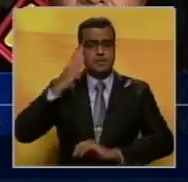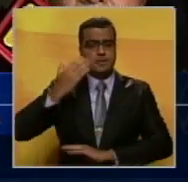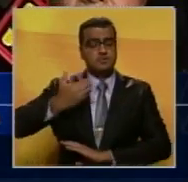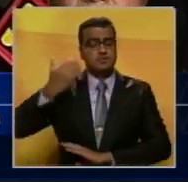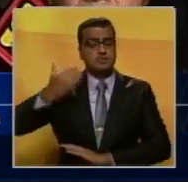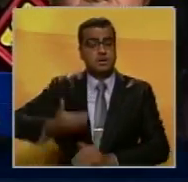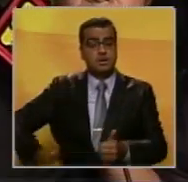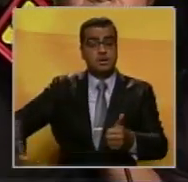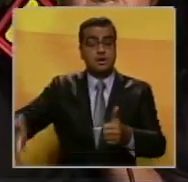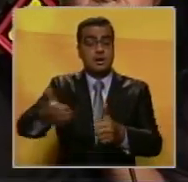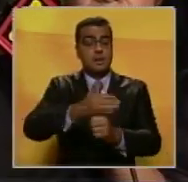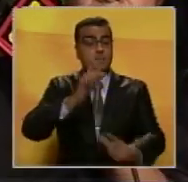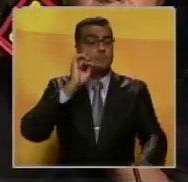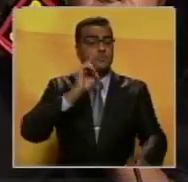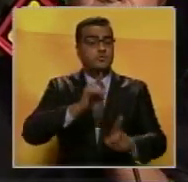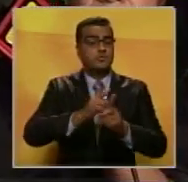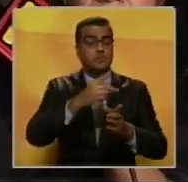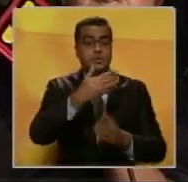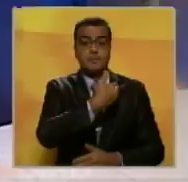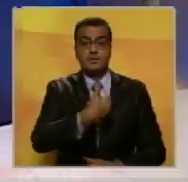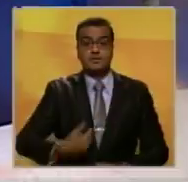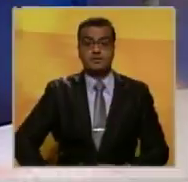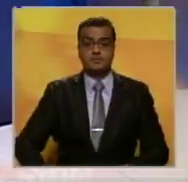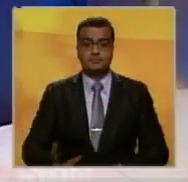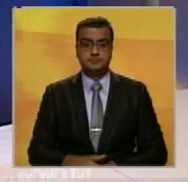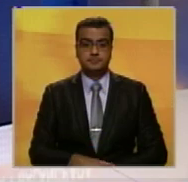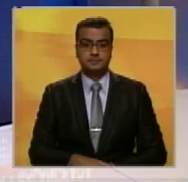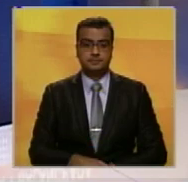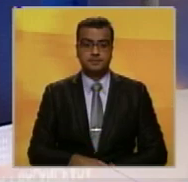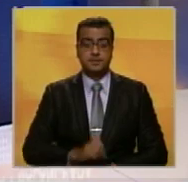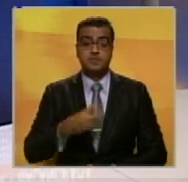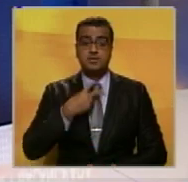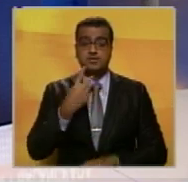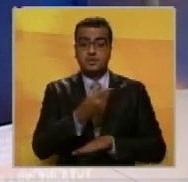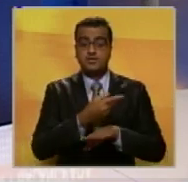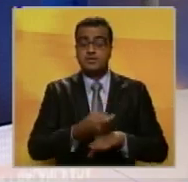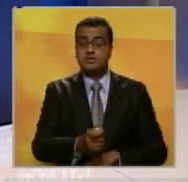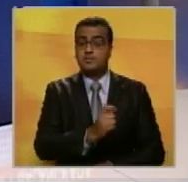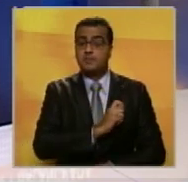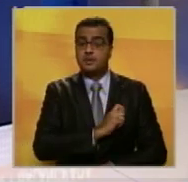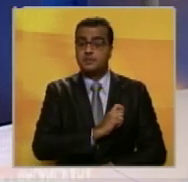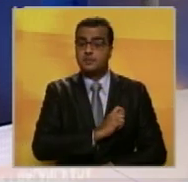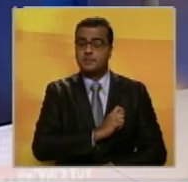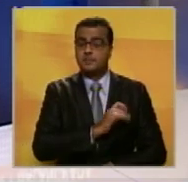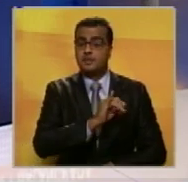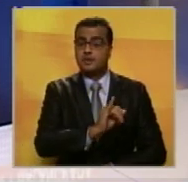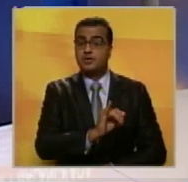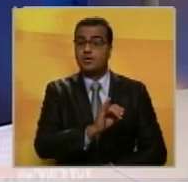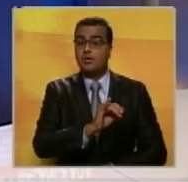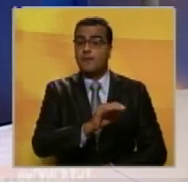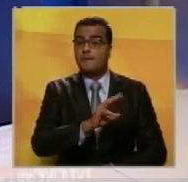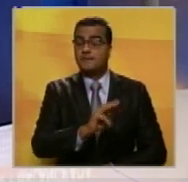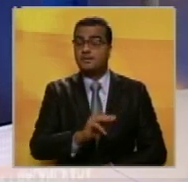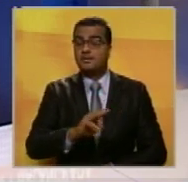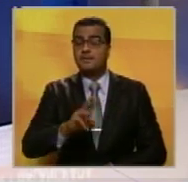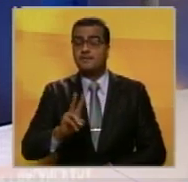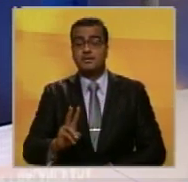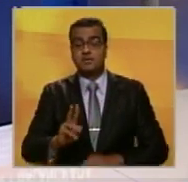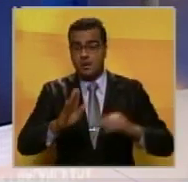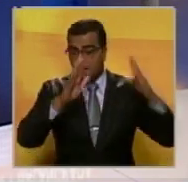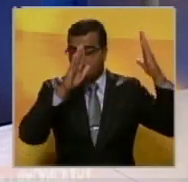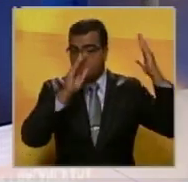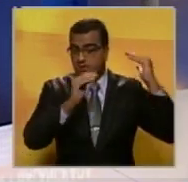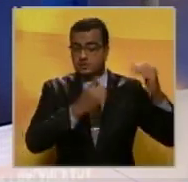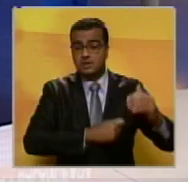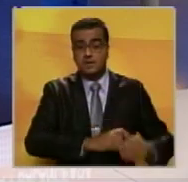los alcances de la propuesta del presidente. El portavoz del gobierno español, Íñigo Méndez de Vigo, aseguró que el embajador de Venezuela en